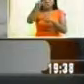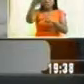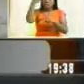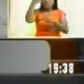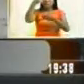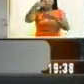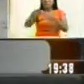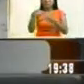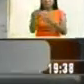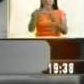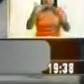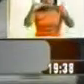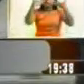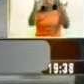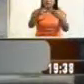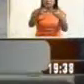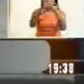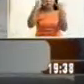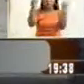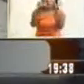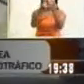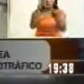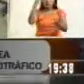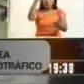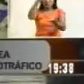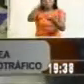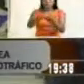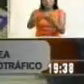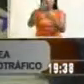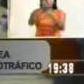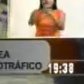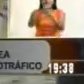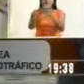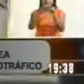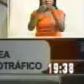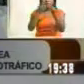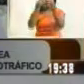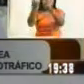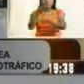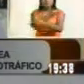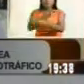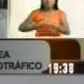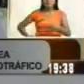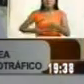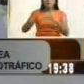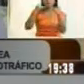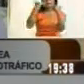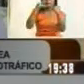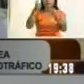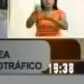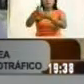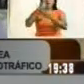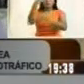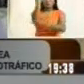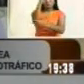profundo y sincero agradecimiento de la institución aérea al señor presidente constitucional del Estado Plurinacional de